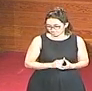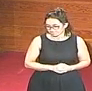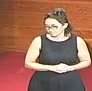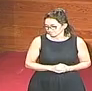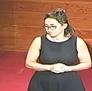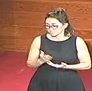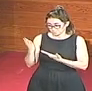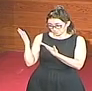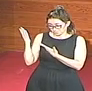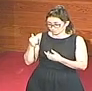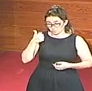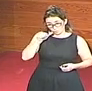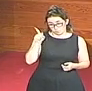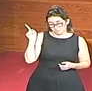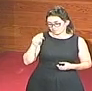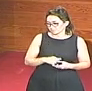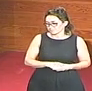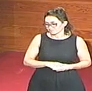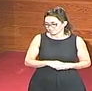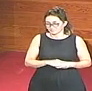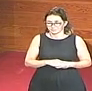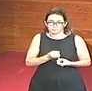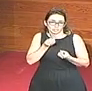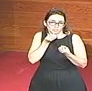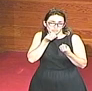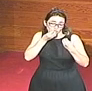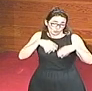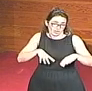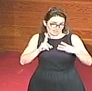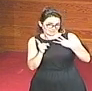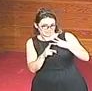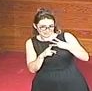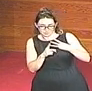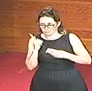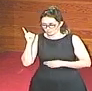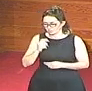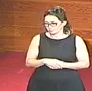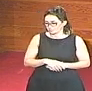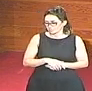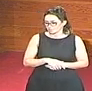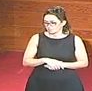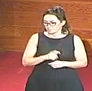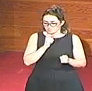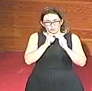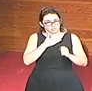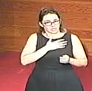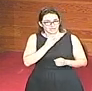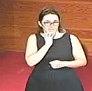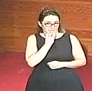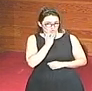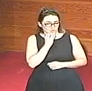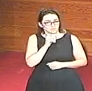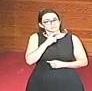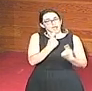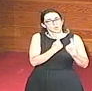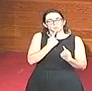Yorgos Karaivas es la tercera historia que os traigo. Periodista griego, algunos le llamaban el rey de la crónica negra.